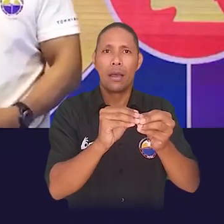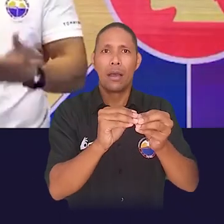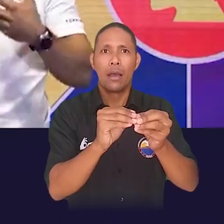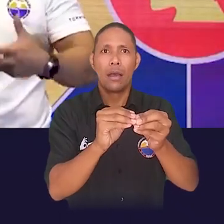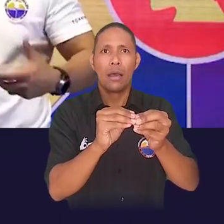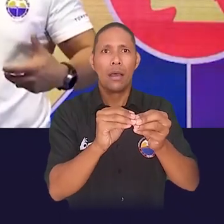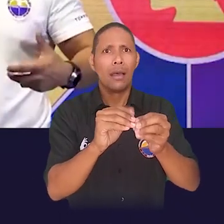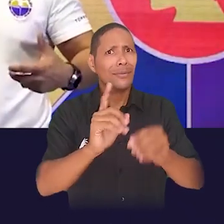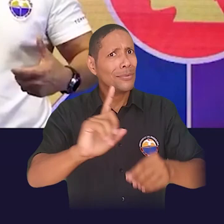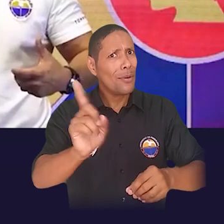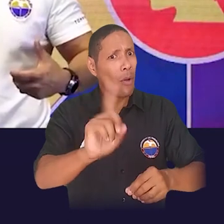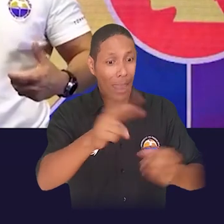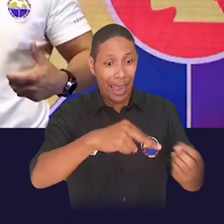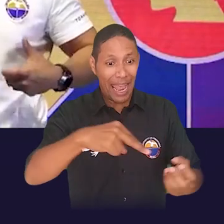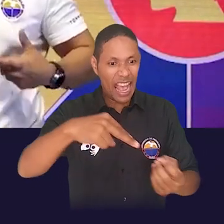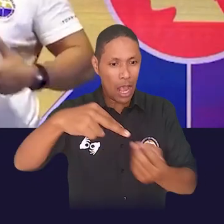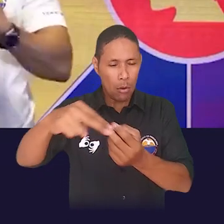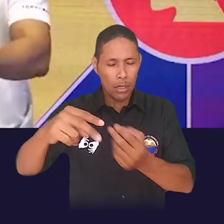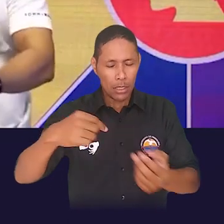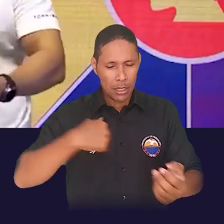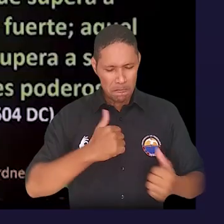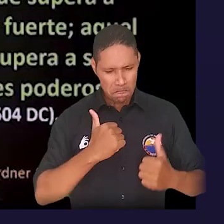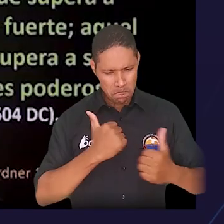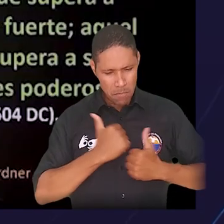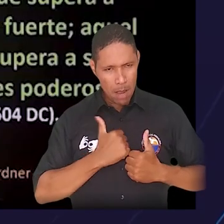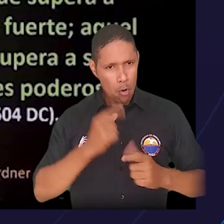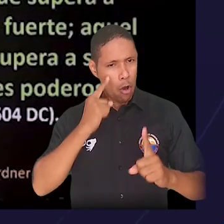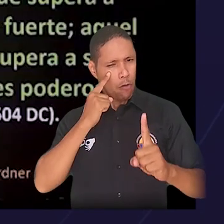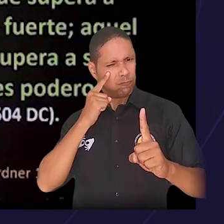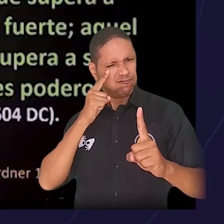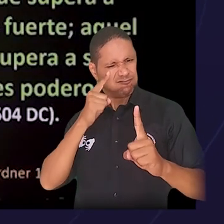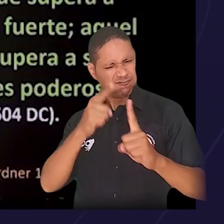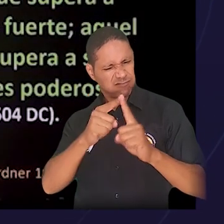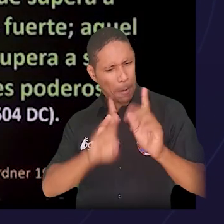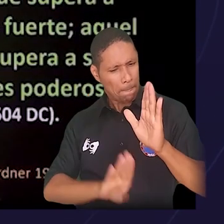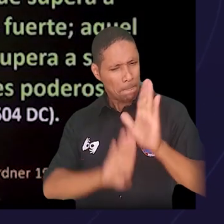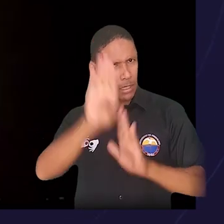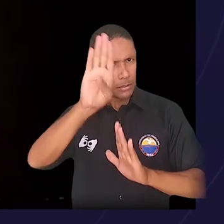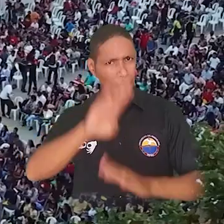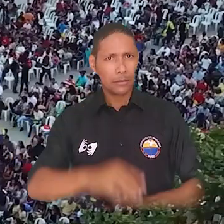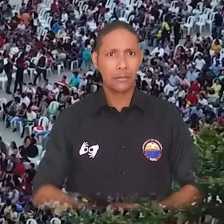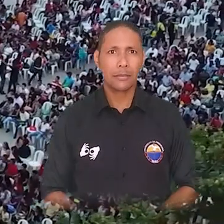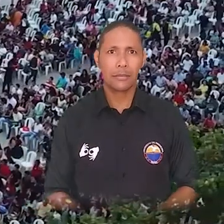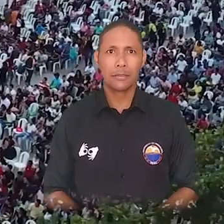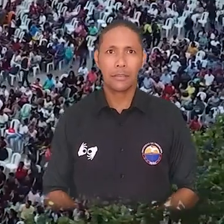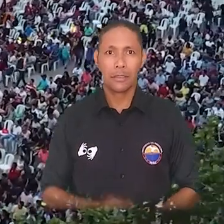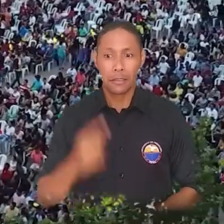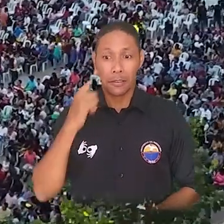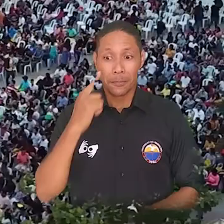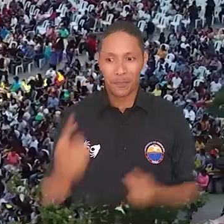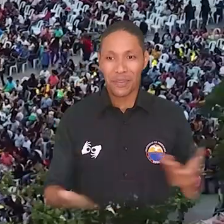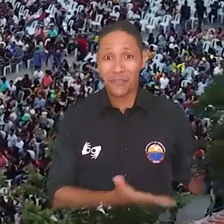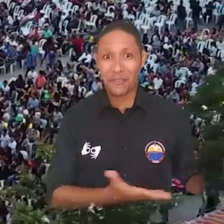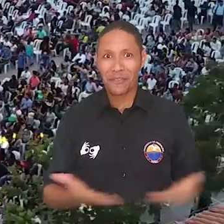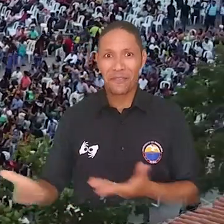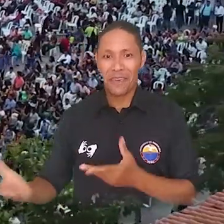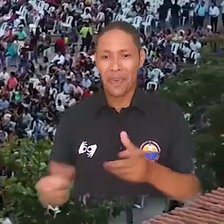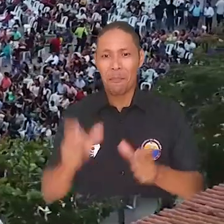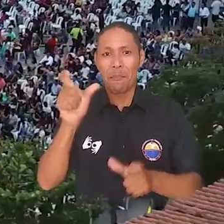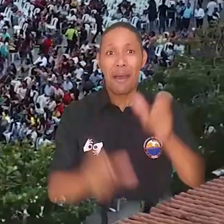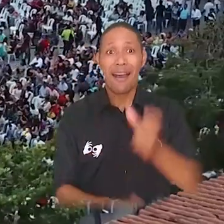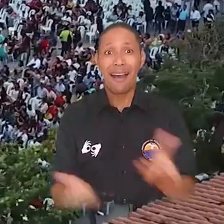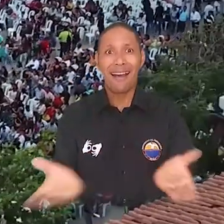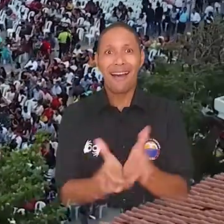que el otro. No, la educación va de superarse uno mismo, ser capaz de hacer mejores cosas. La bienvenida de estudiantes de